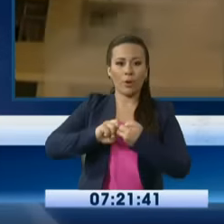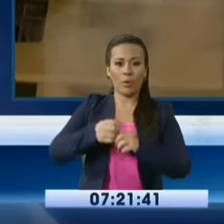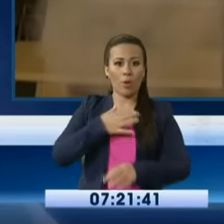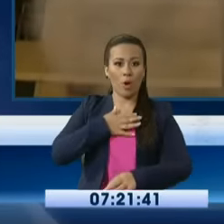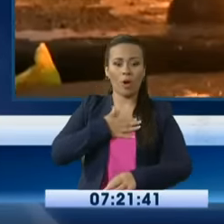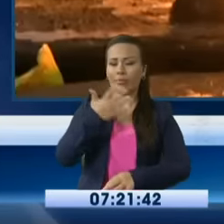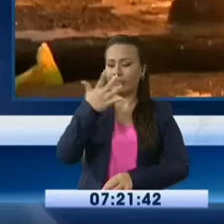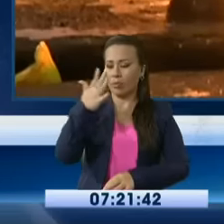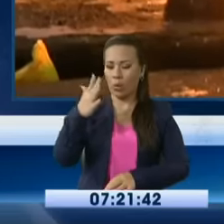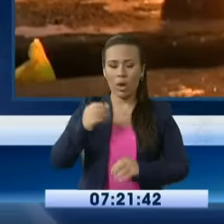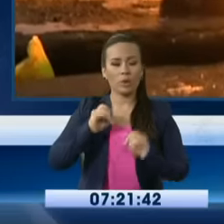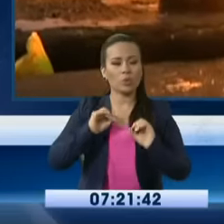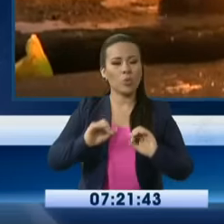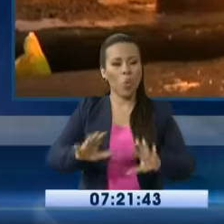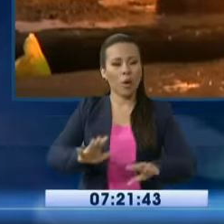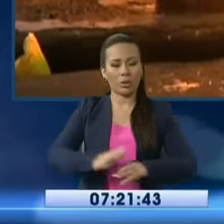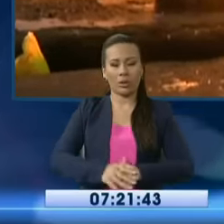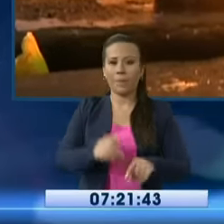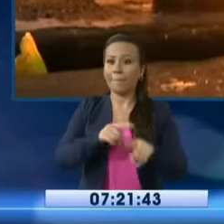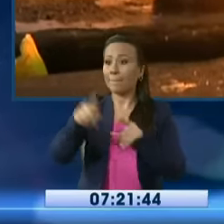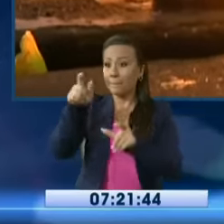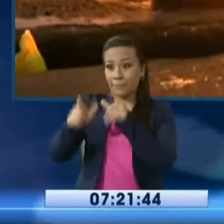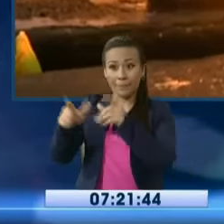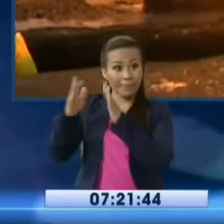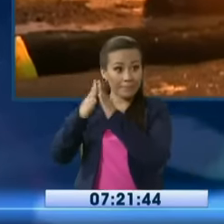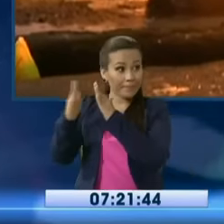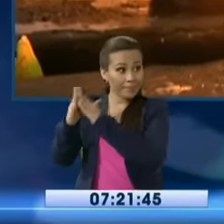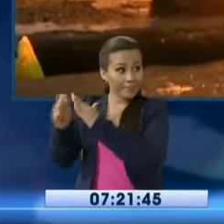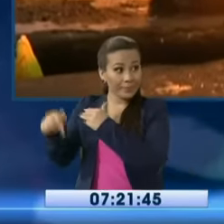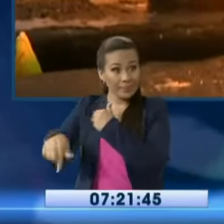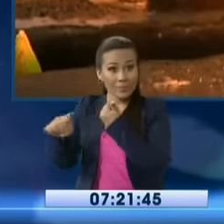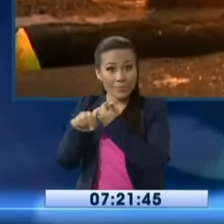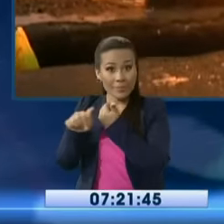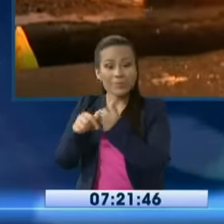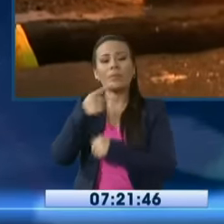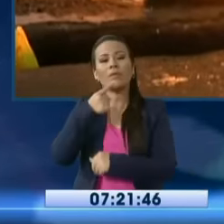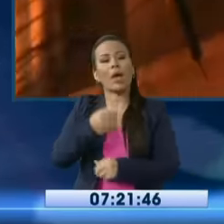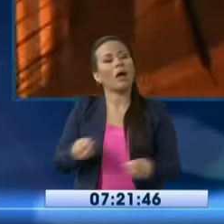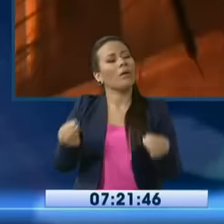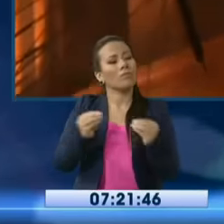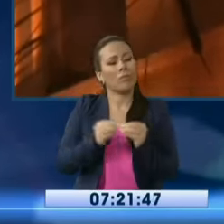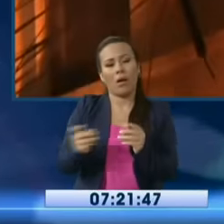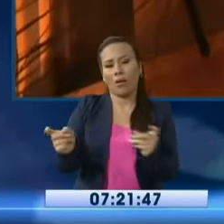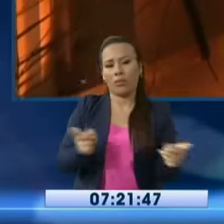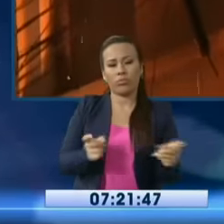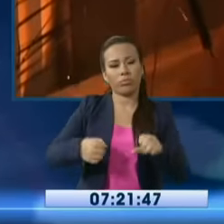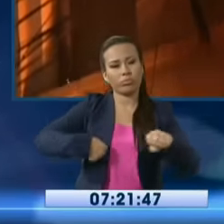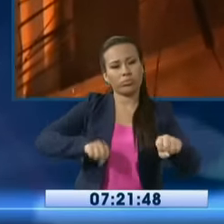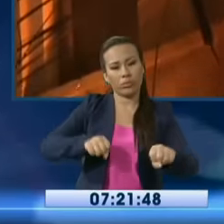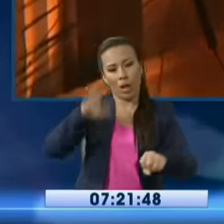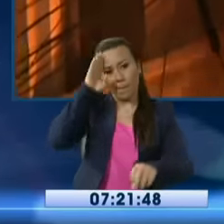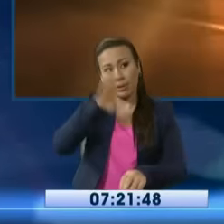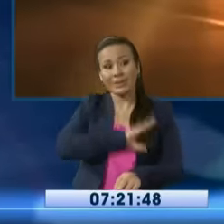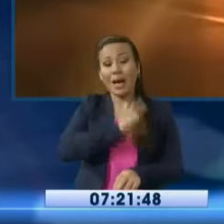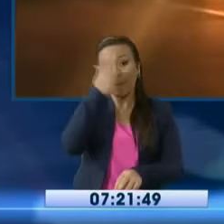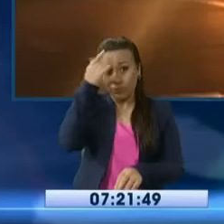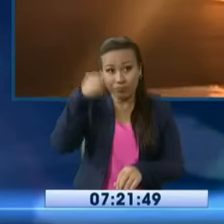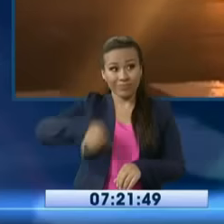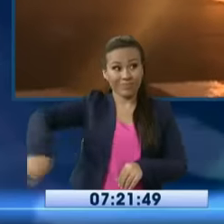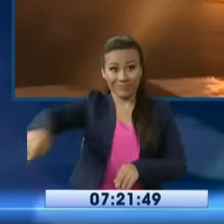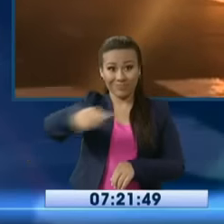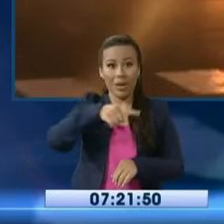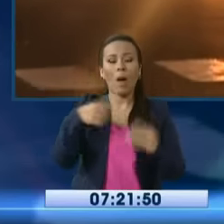un problema. Igual los habitantes piden más control de la policía, ya que en el sector pululan, según ellos, muchos microtraficantes y consumidores de